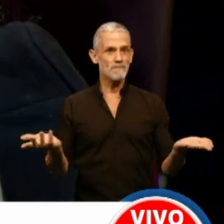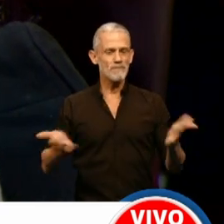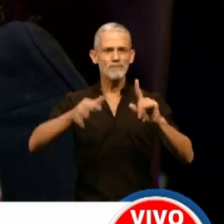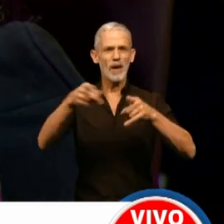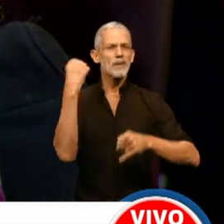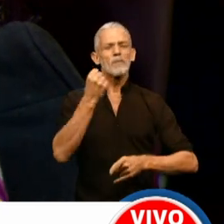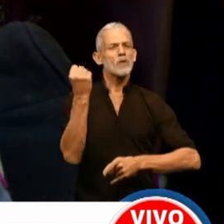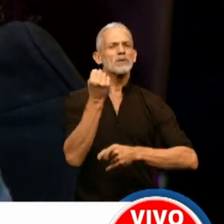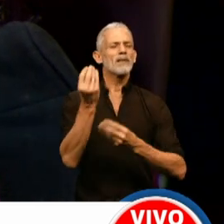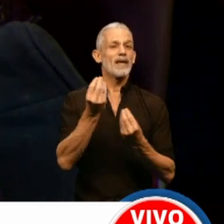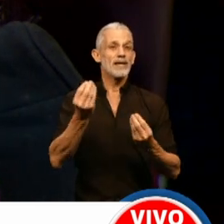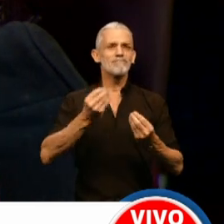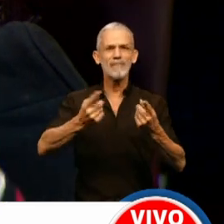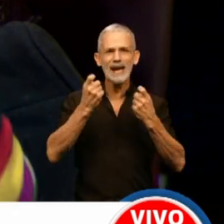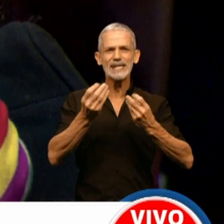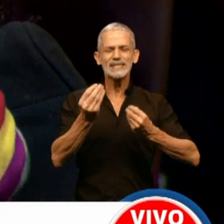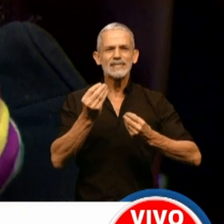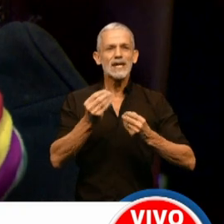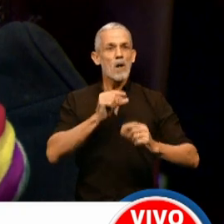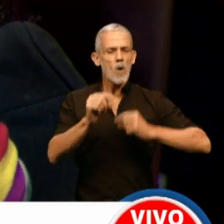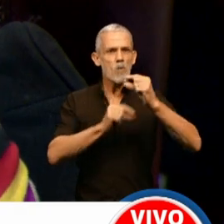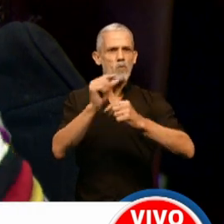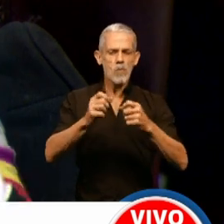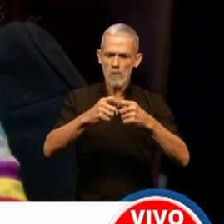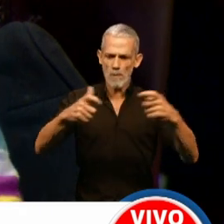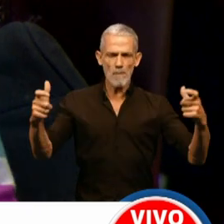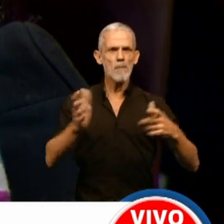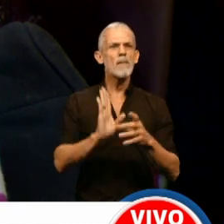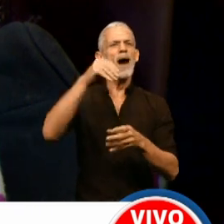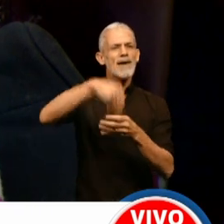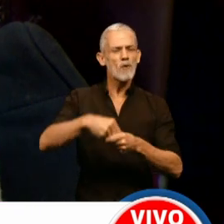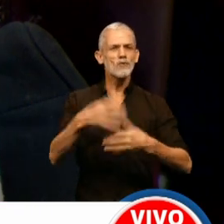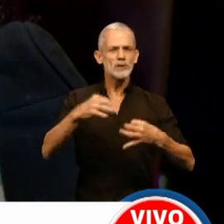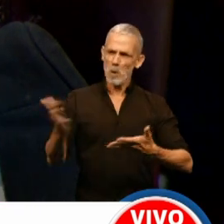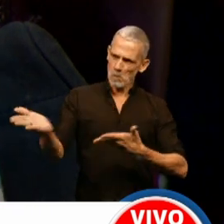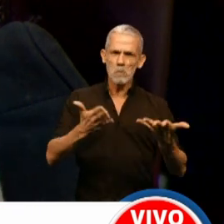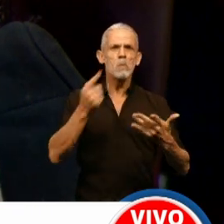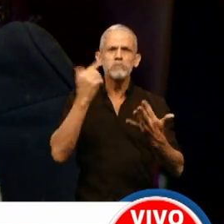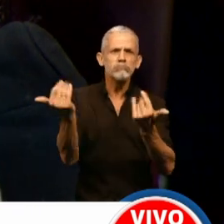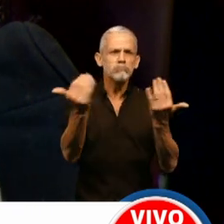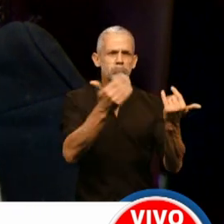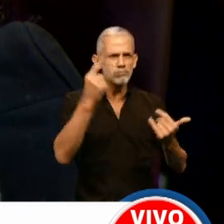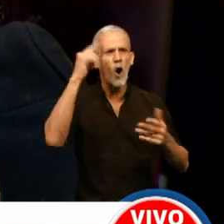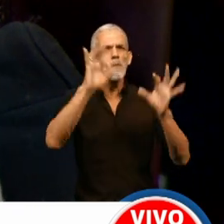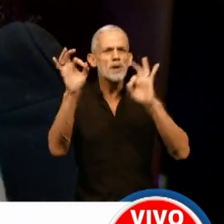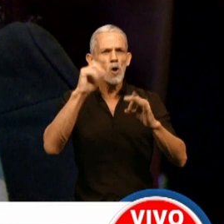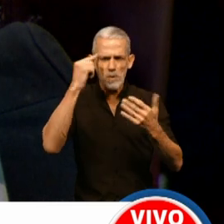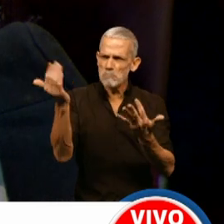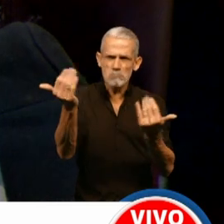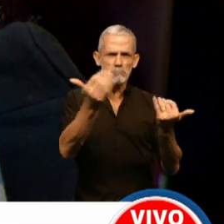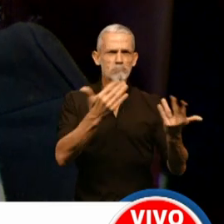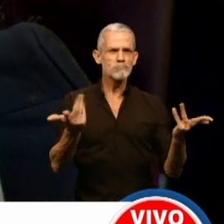esta necesidad cada vez más de poder ser más inclusivos de poder escuchar cada vez a cada una de esas